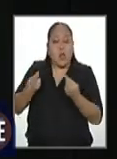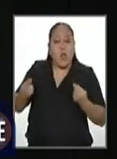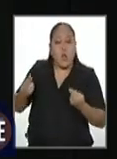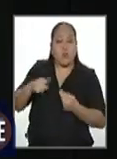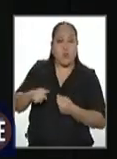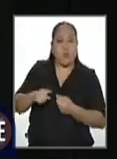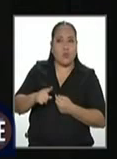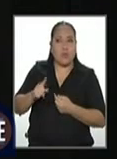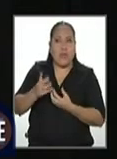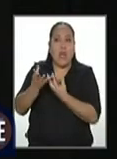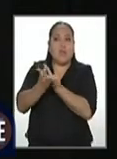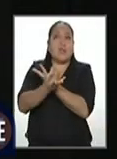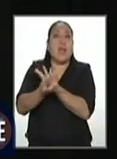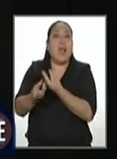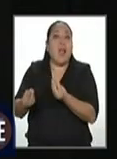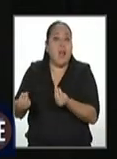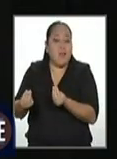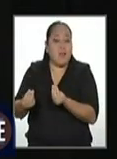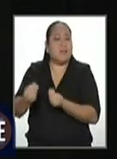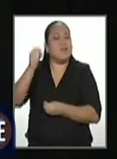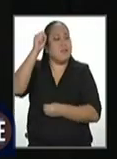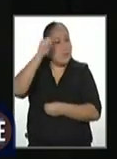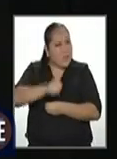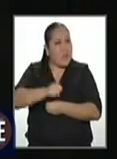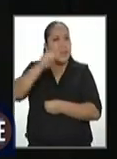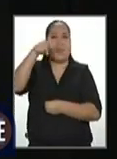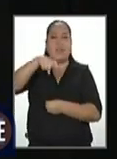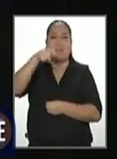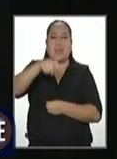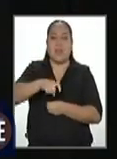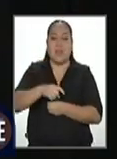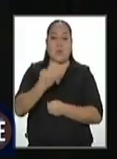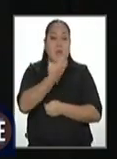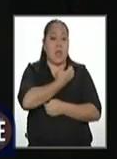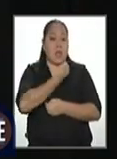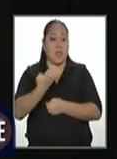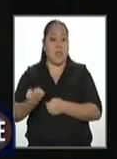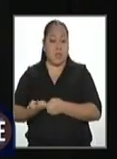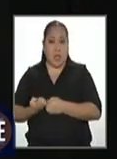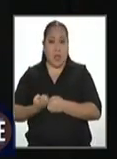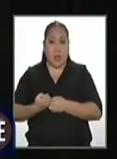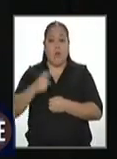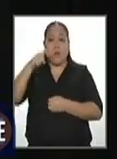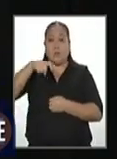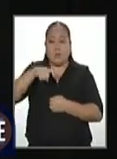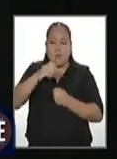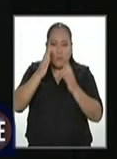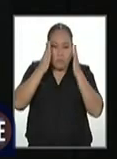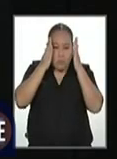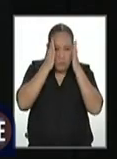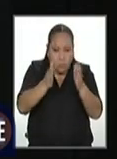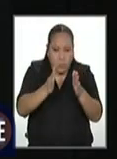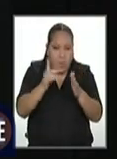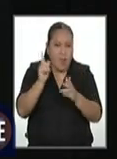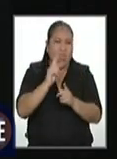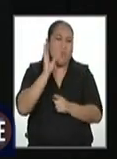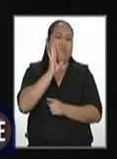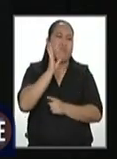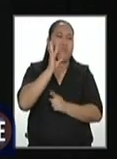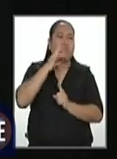no renovables. Obviamente necesitamos que el gobierno ponga atención para que no exista